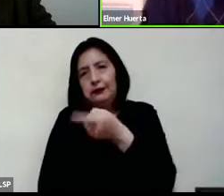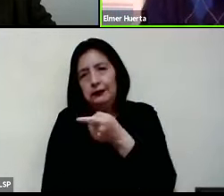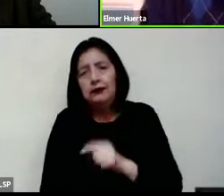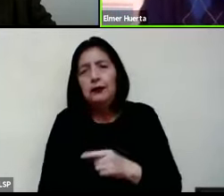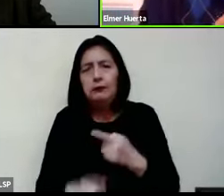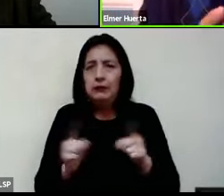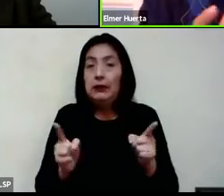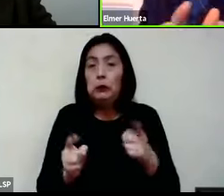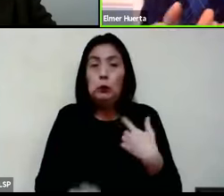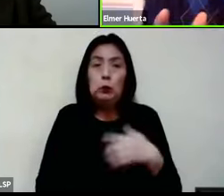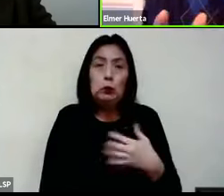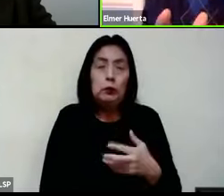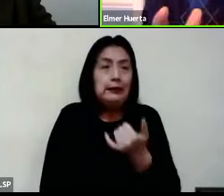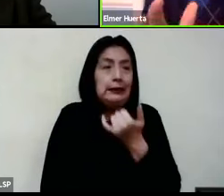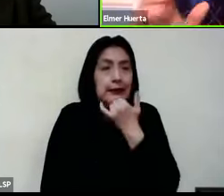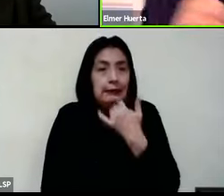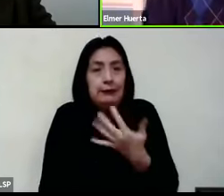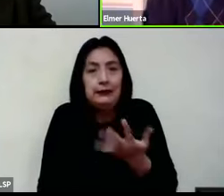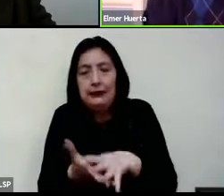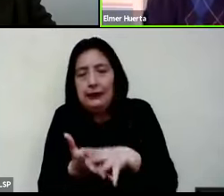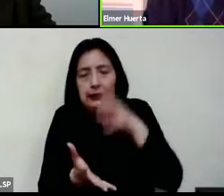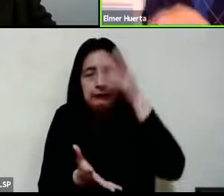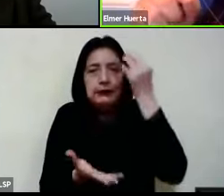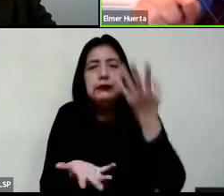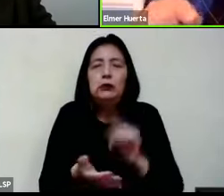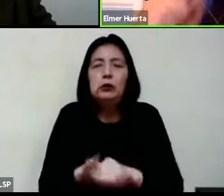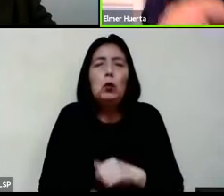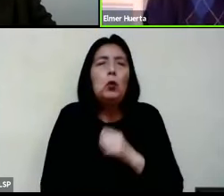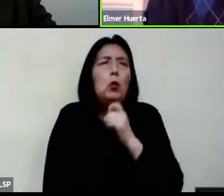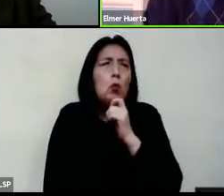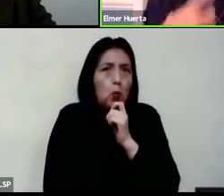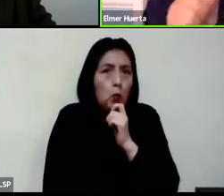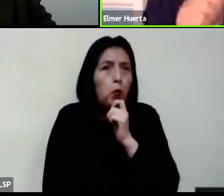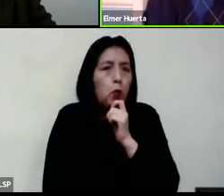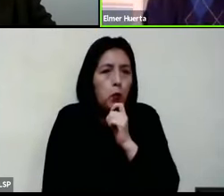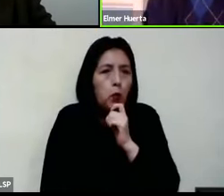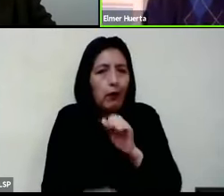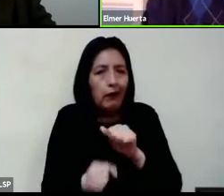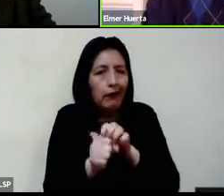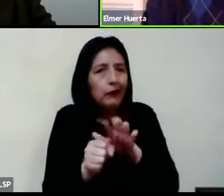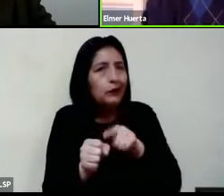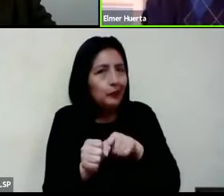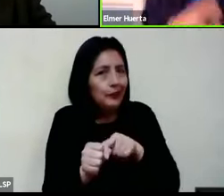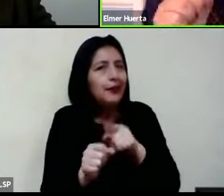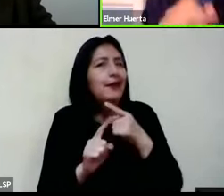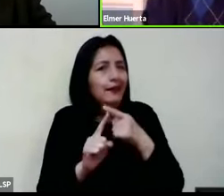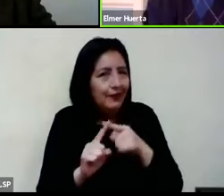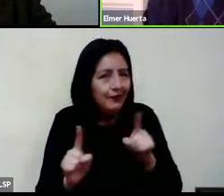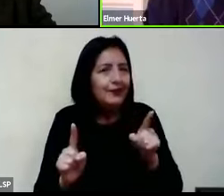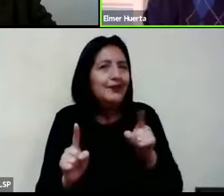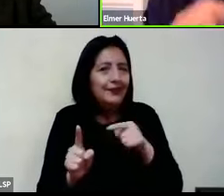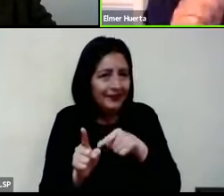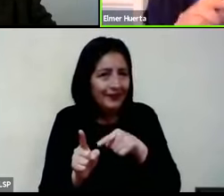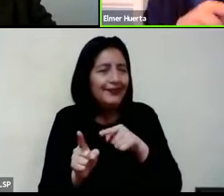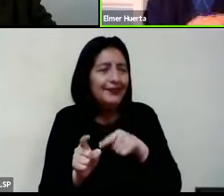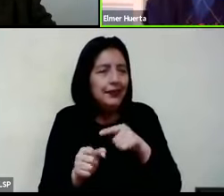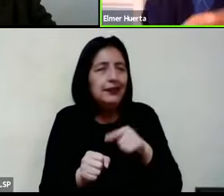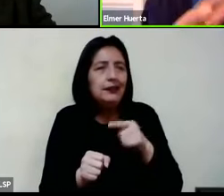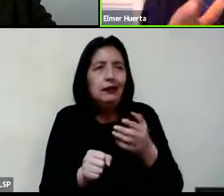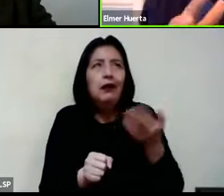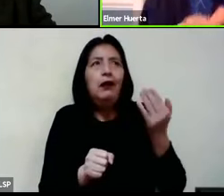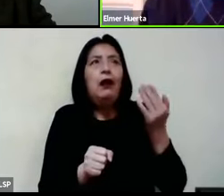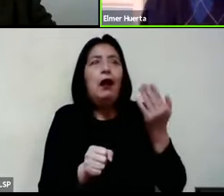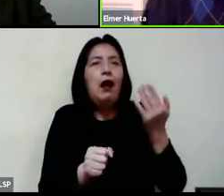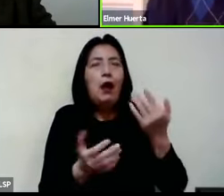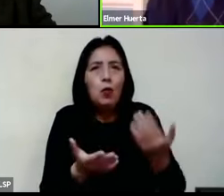Pero fíjense, ¿qué hemos aprendido? Hemos aprendido que este virus se comporta diferente. Y esos conocimientos recién